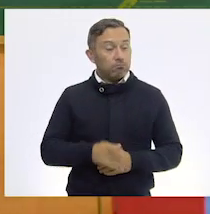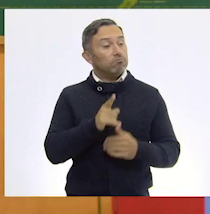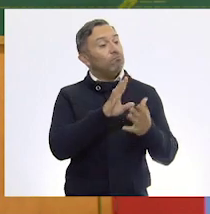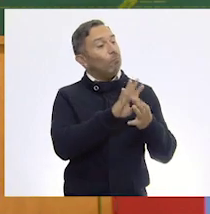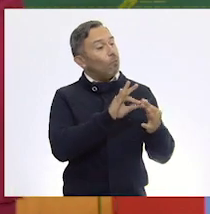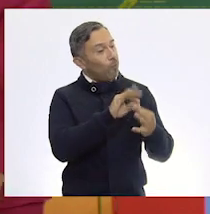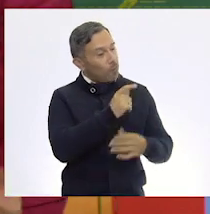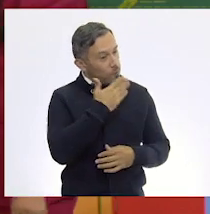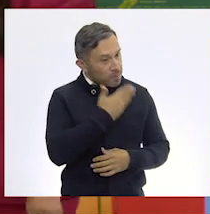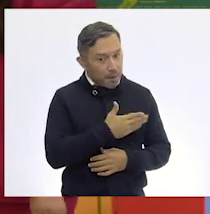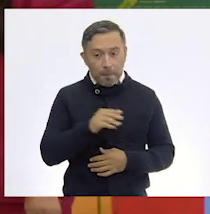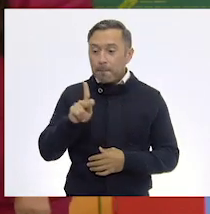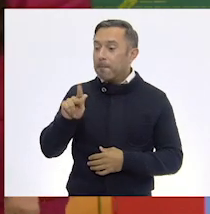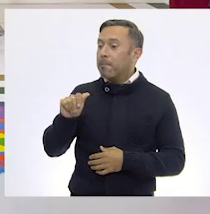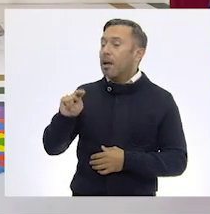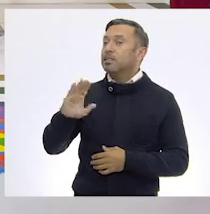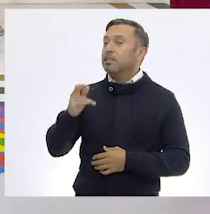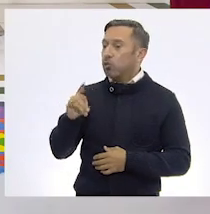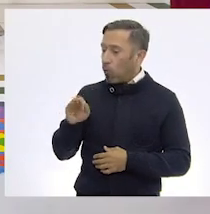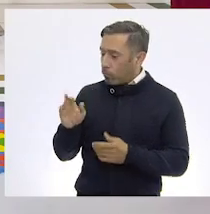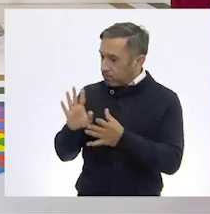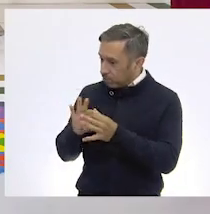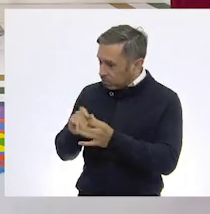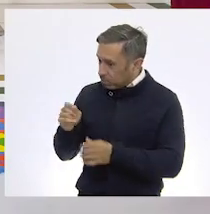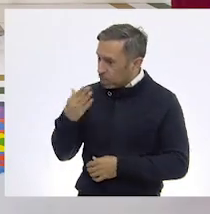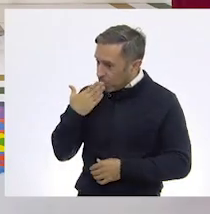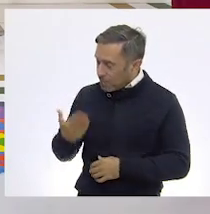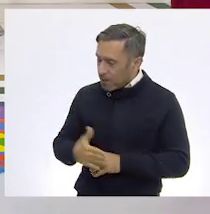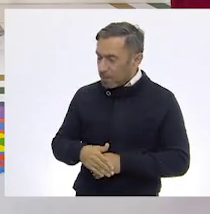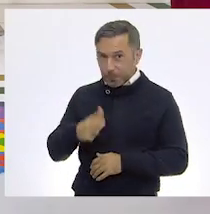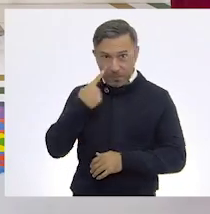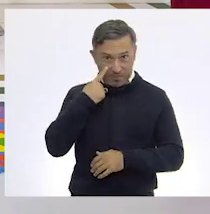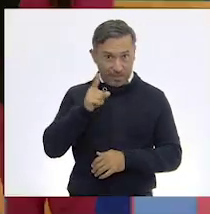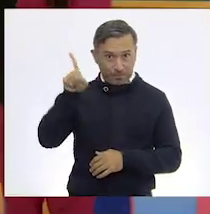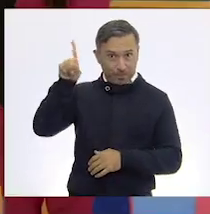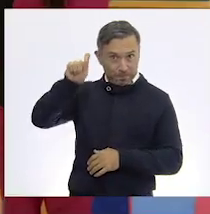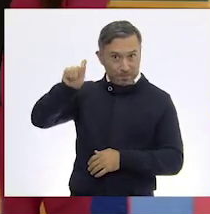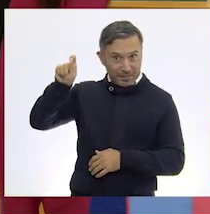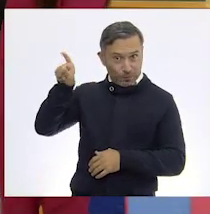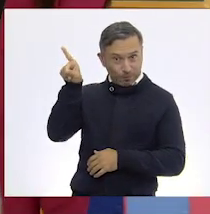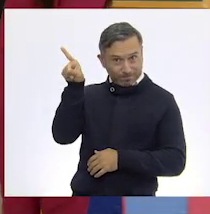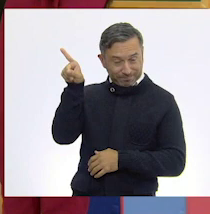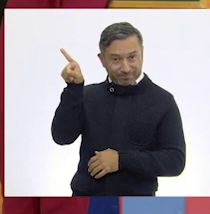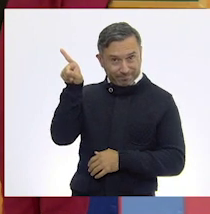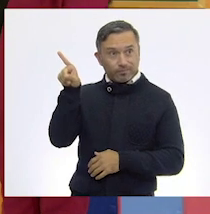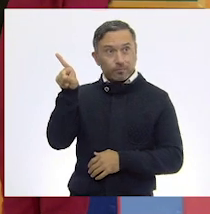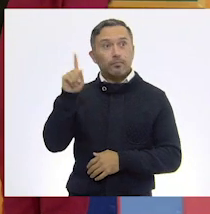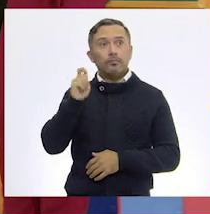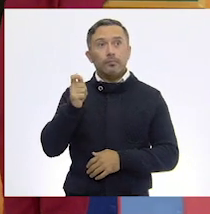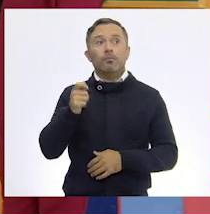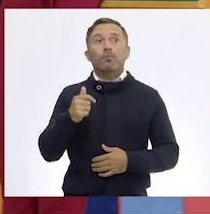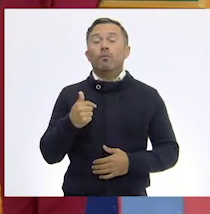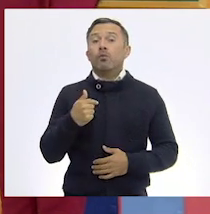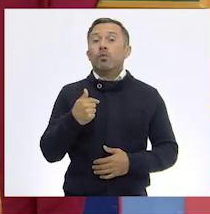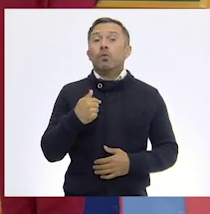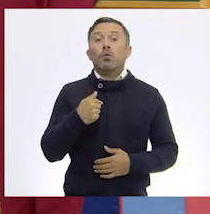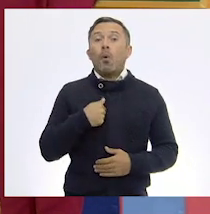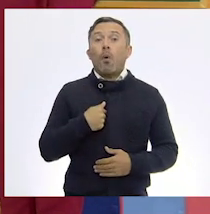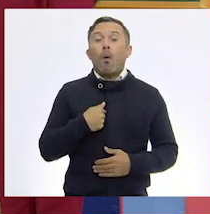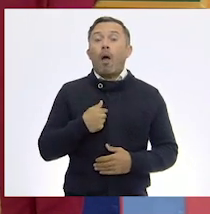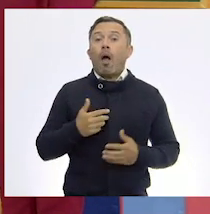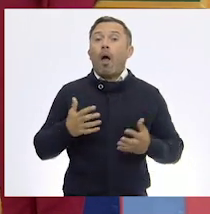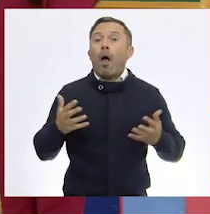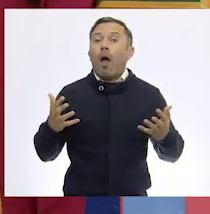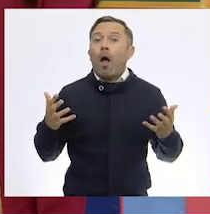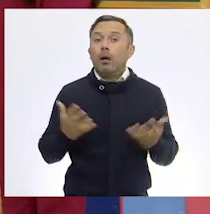Panchito. Vean ustedes cómo aquí en nuestro pizarrón planteamos los efectos de mis acciones, como el